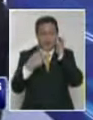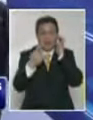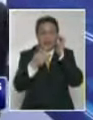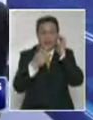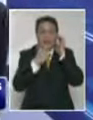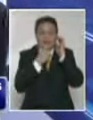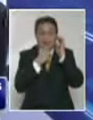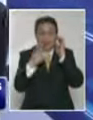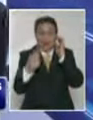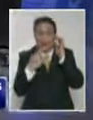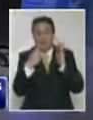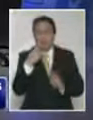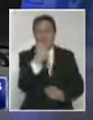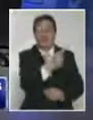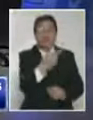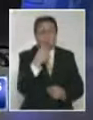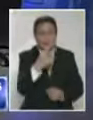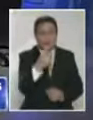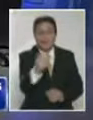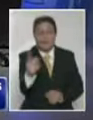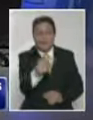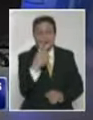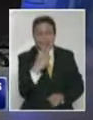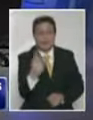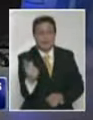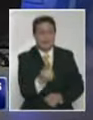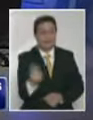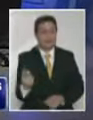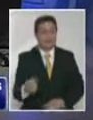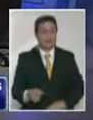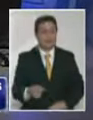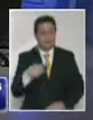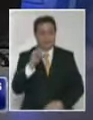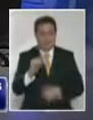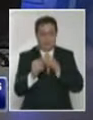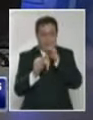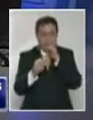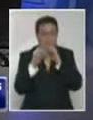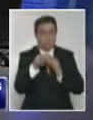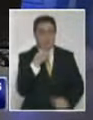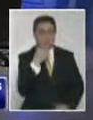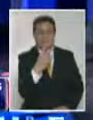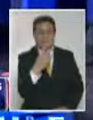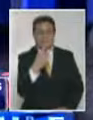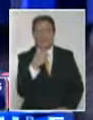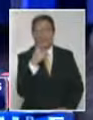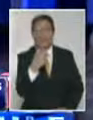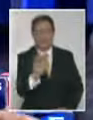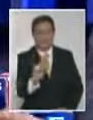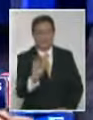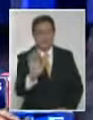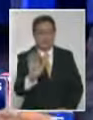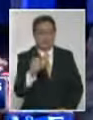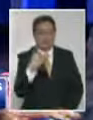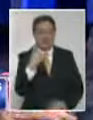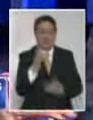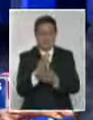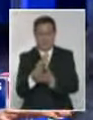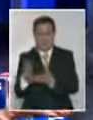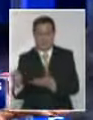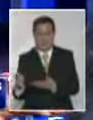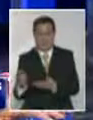hacer alguna especie de pregunta, como que se le pregunta a Víctor. No, quiero hacer una pregunta, quiero hacer algunas aceleraciones. Yo quiero separar lo que es